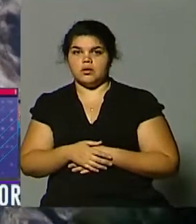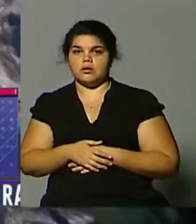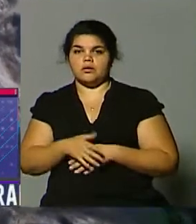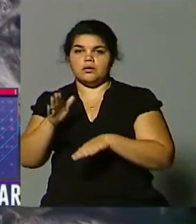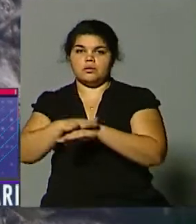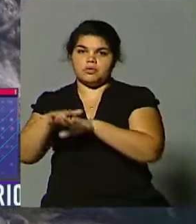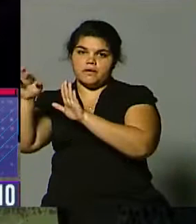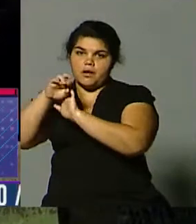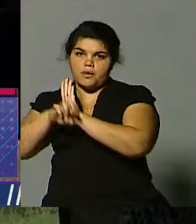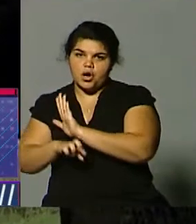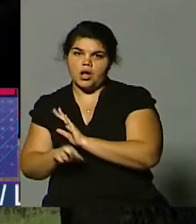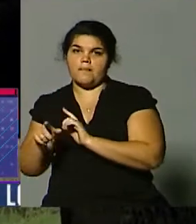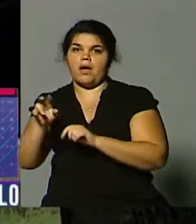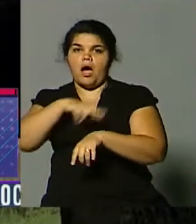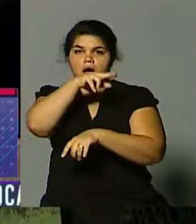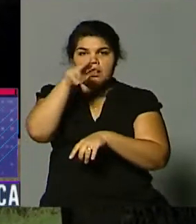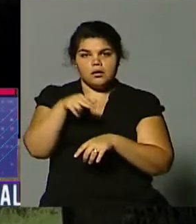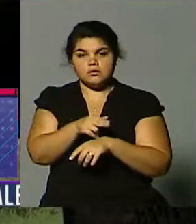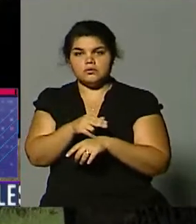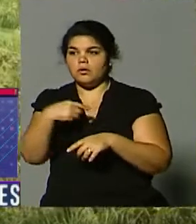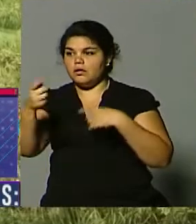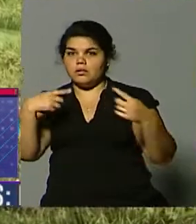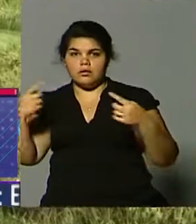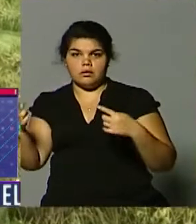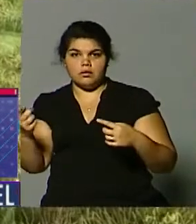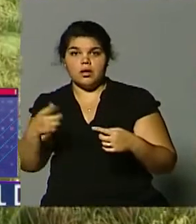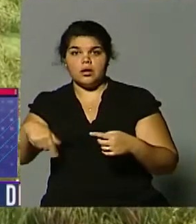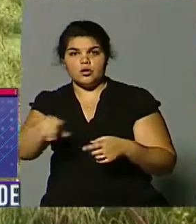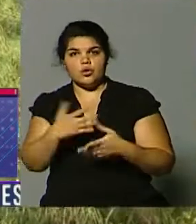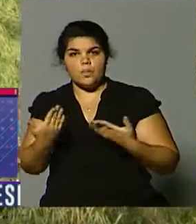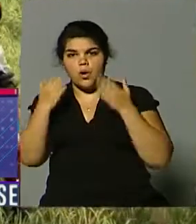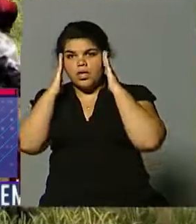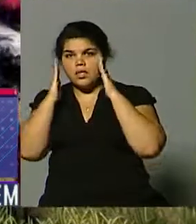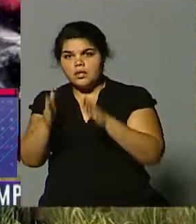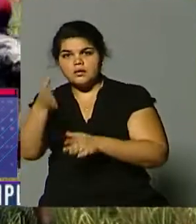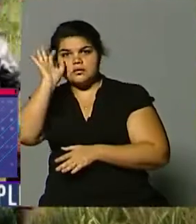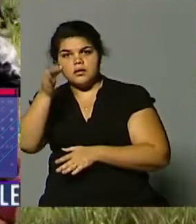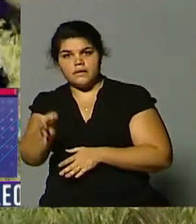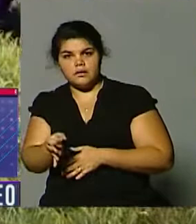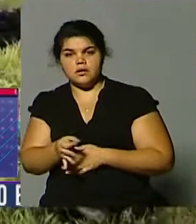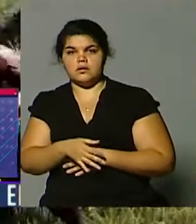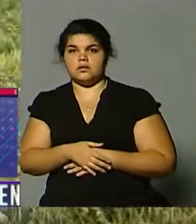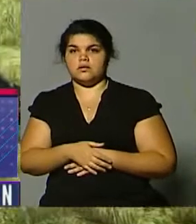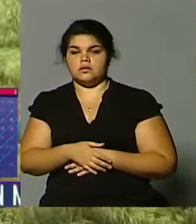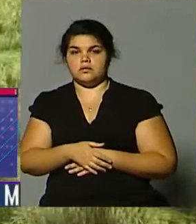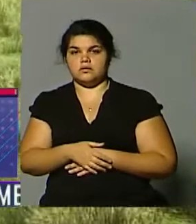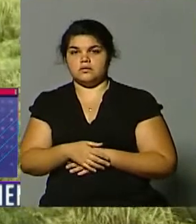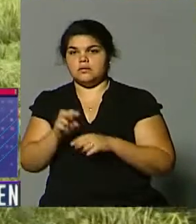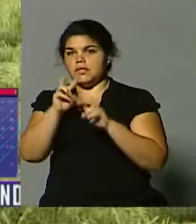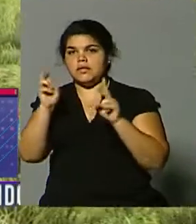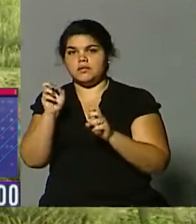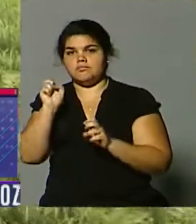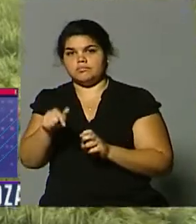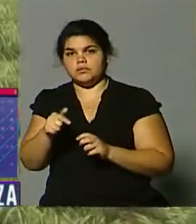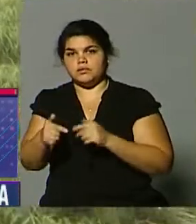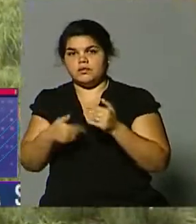programadores, artistas, van a encontrarse con formas de enfocar, digamos, y especializarse en áreas puntuales del